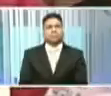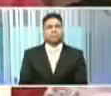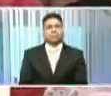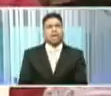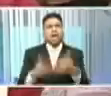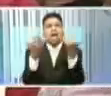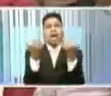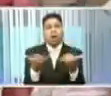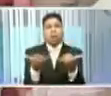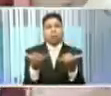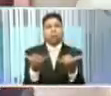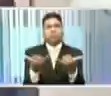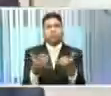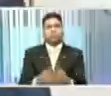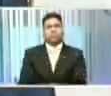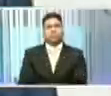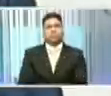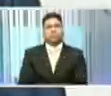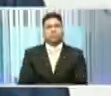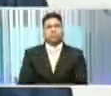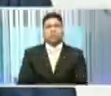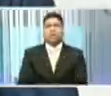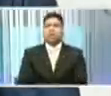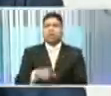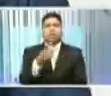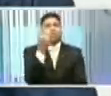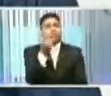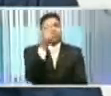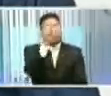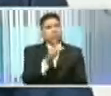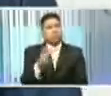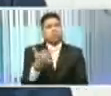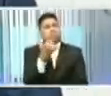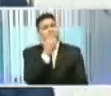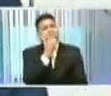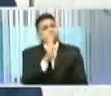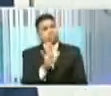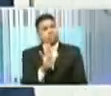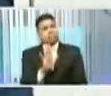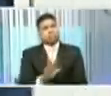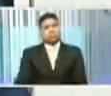Ahora, que nadie se equivoque.